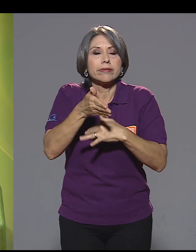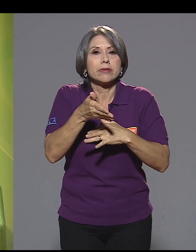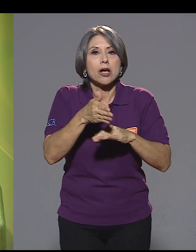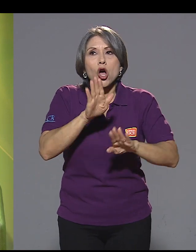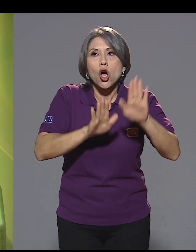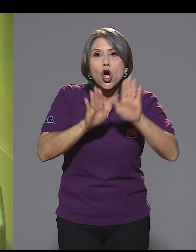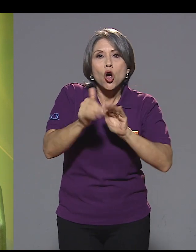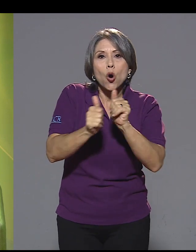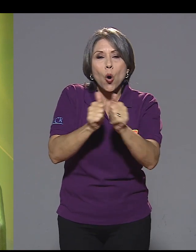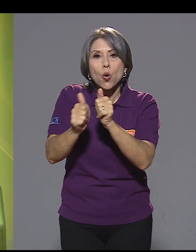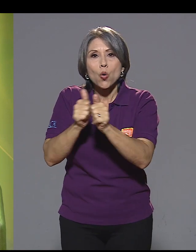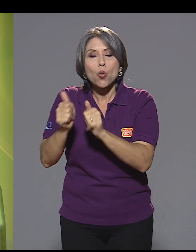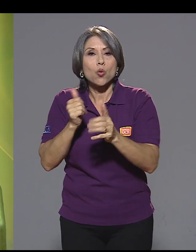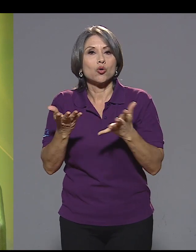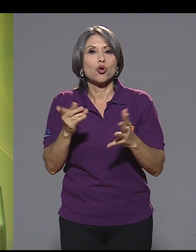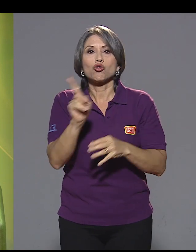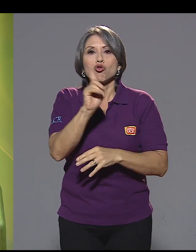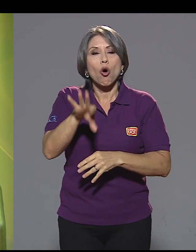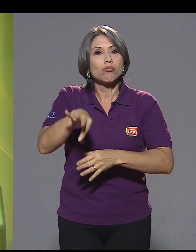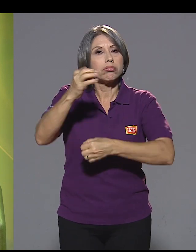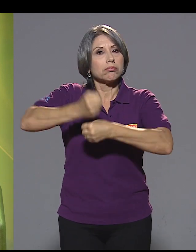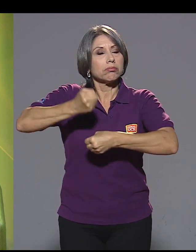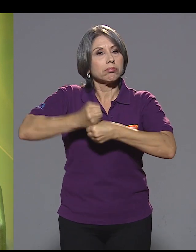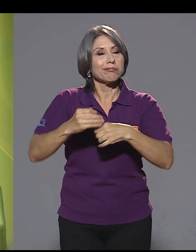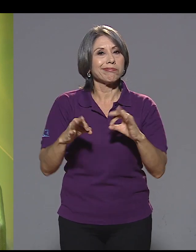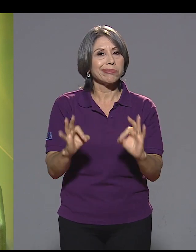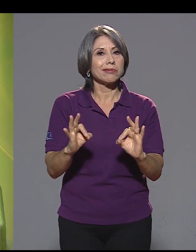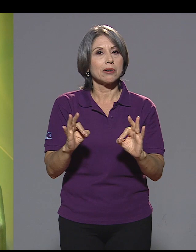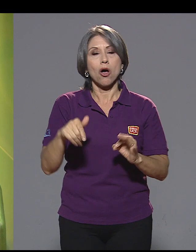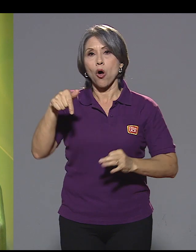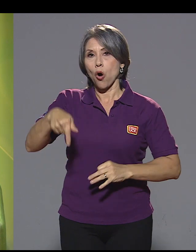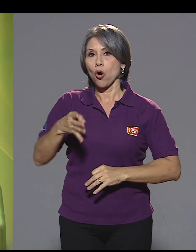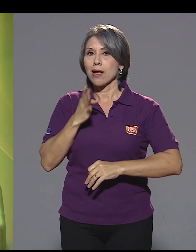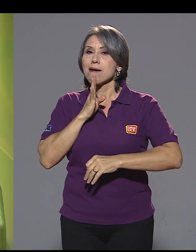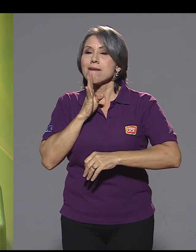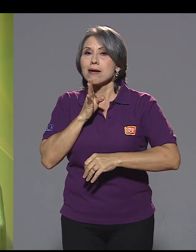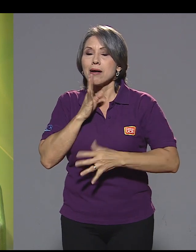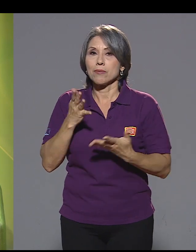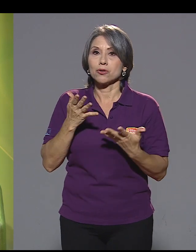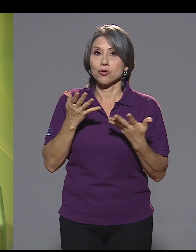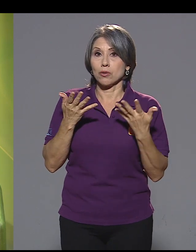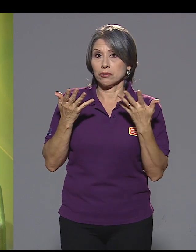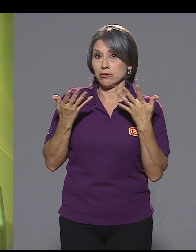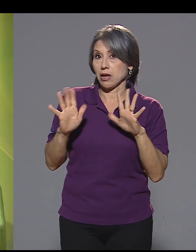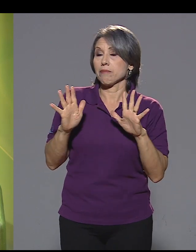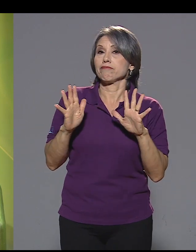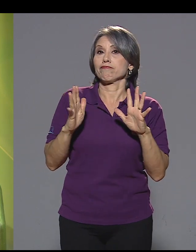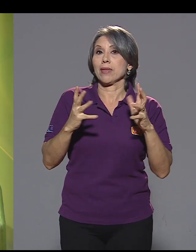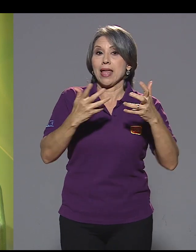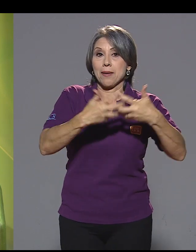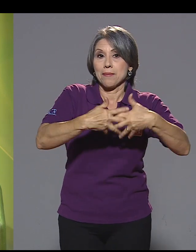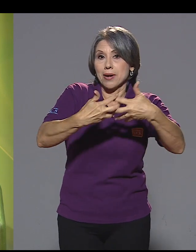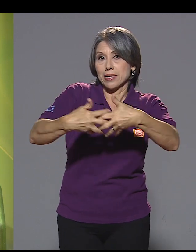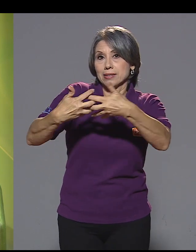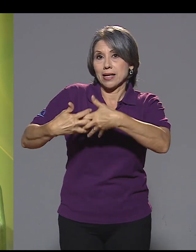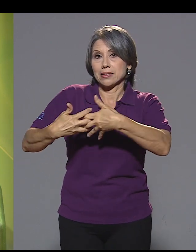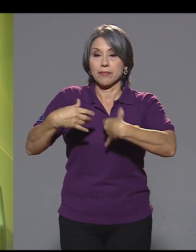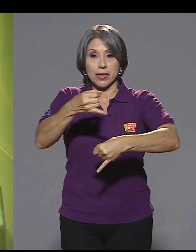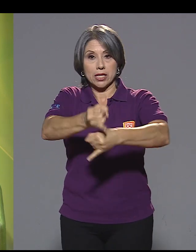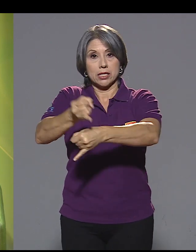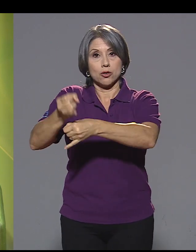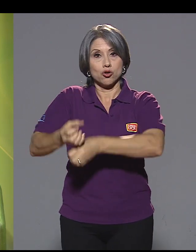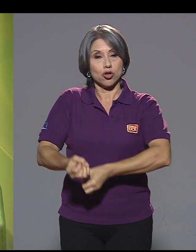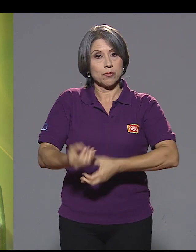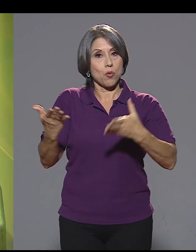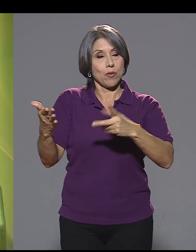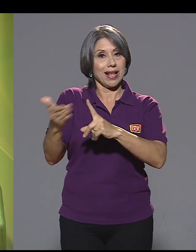concursos, a los puestos efectivos de trabajo, y hoy quisiera que conversáramos, una vez que las empresas y las instituciones